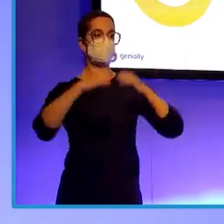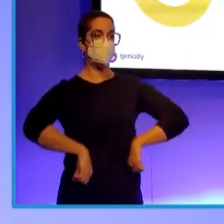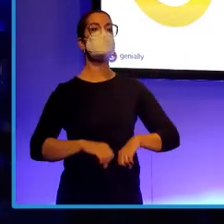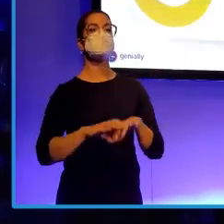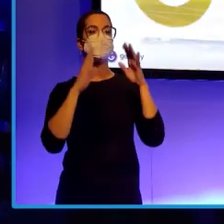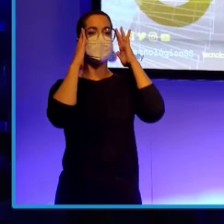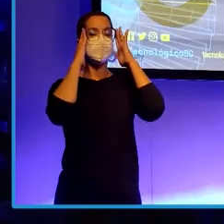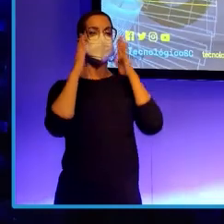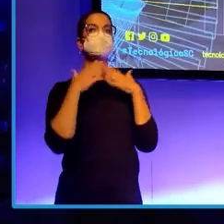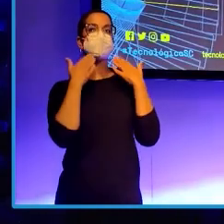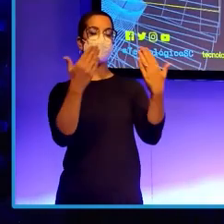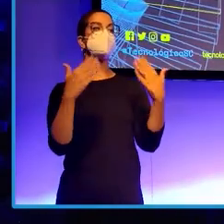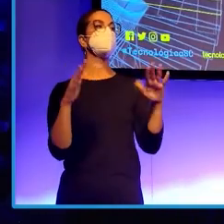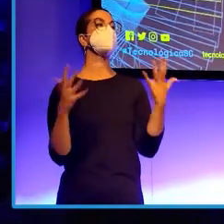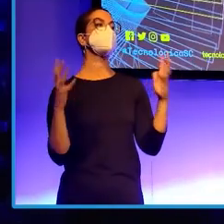gracias de verdad